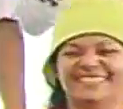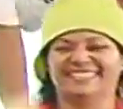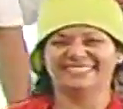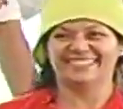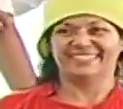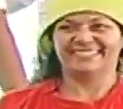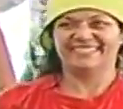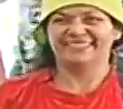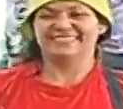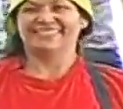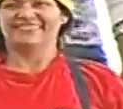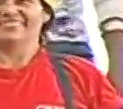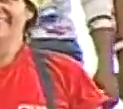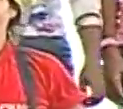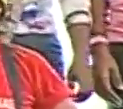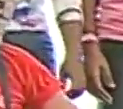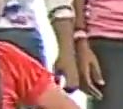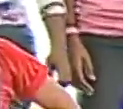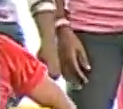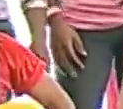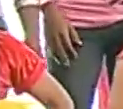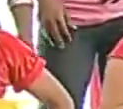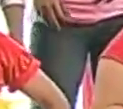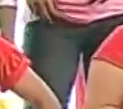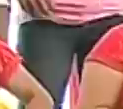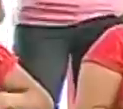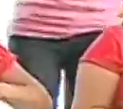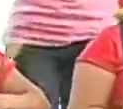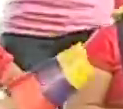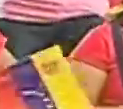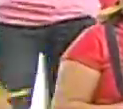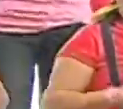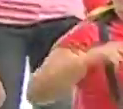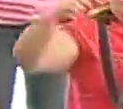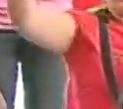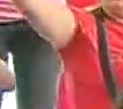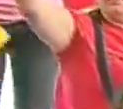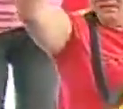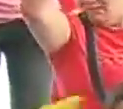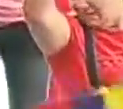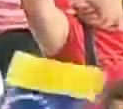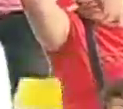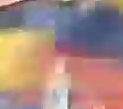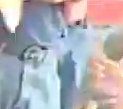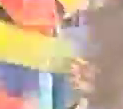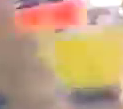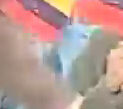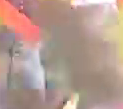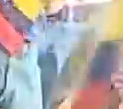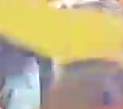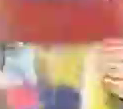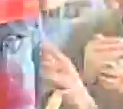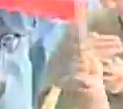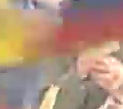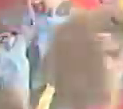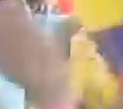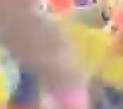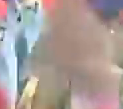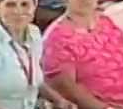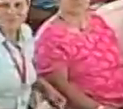que se incorporan a partir de este contrato como parte del contrato colectivo unitario.